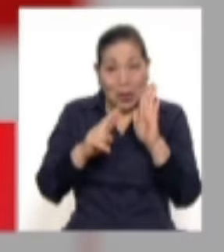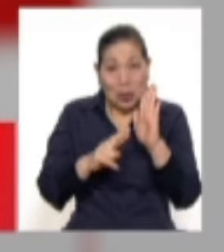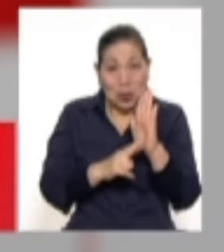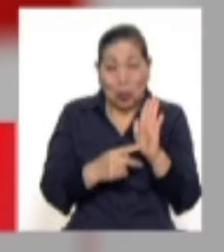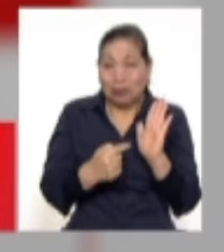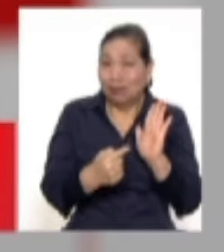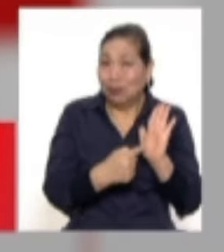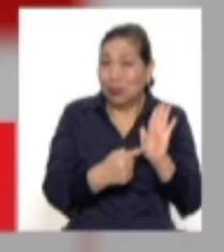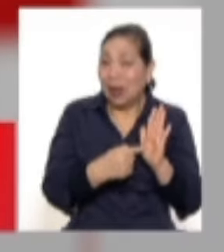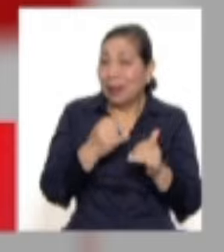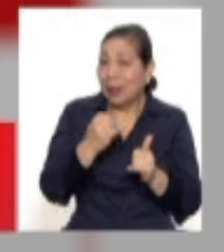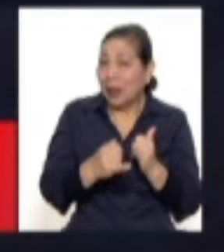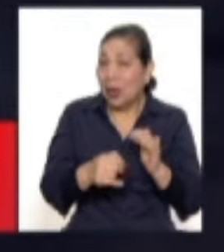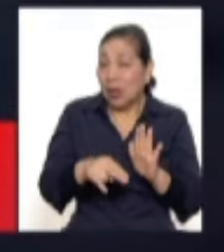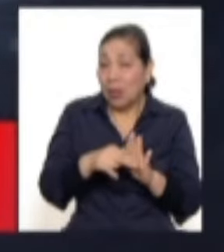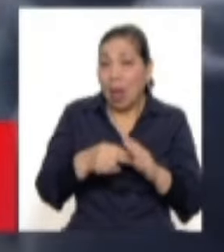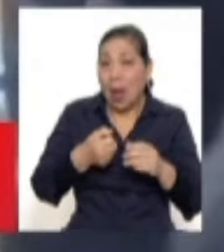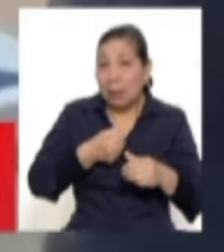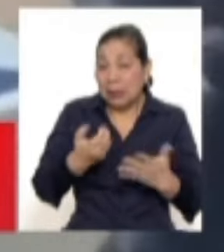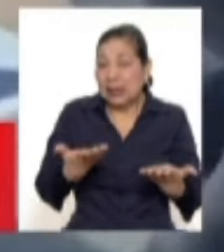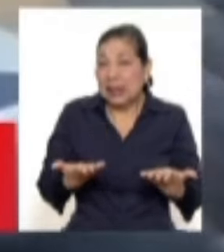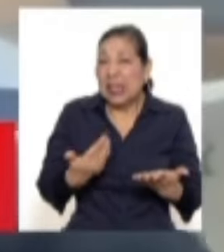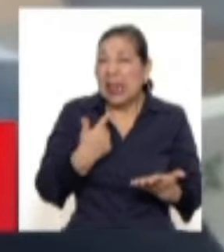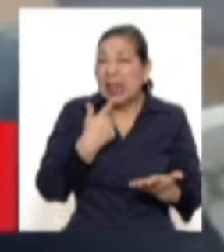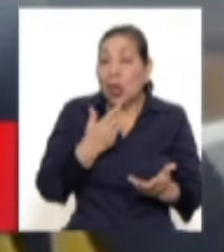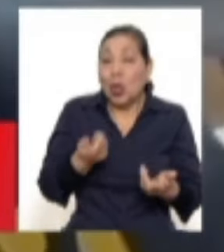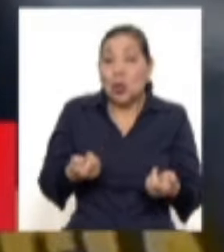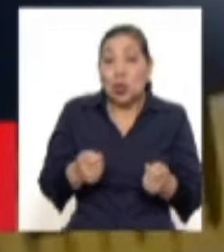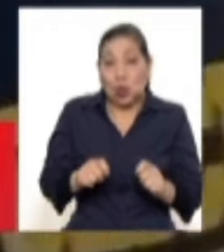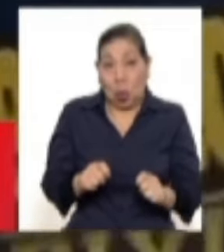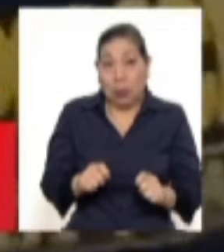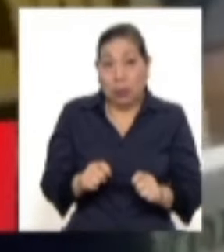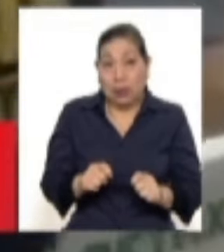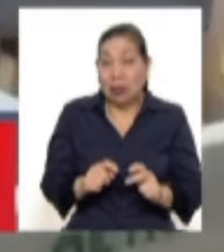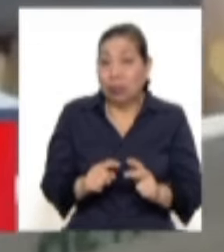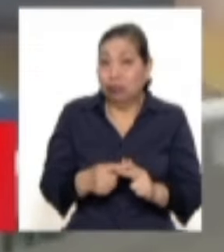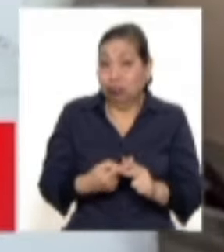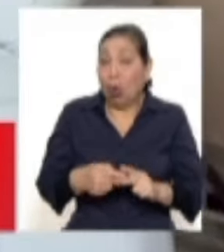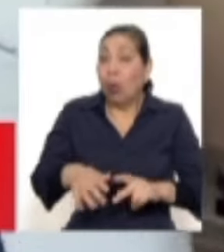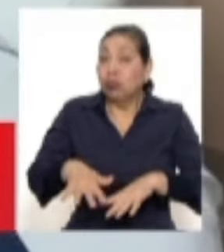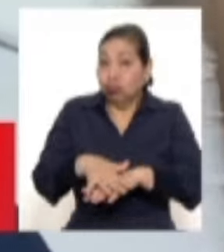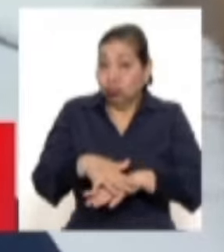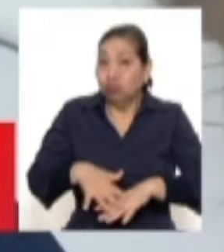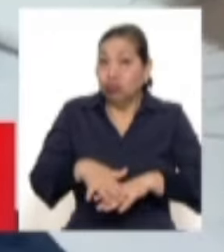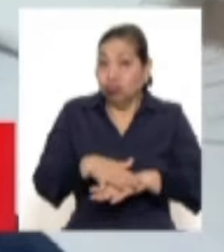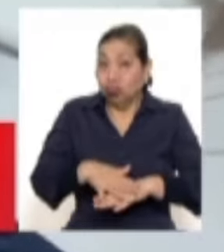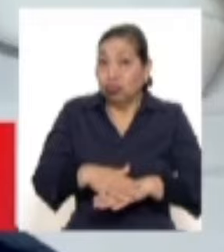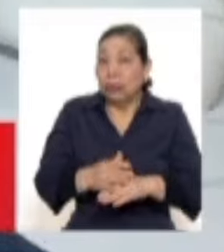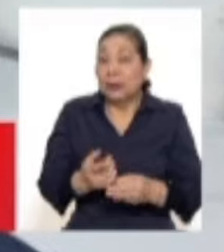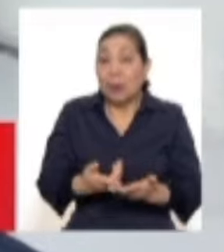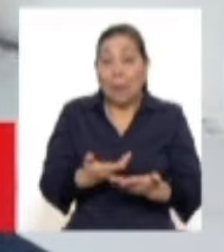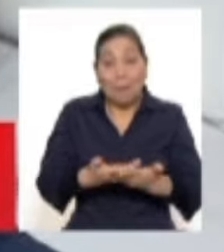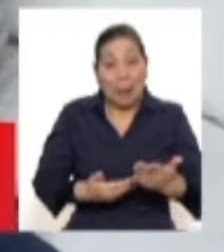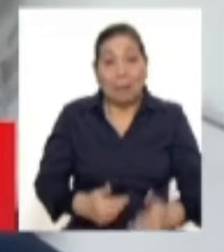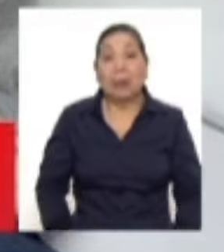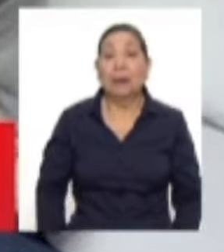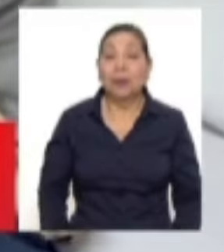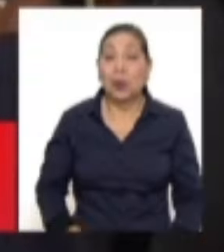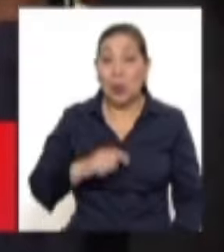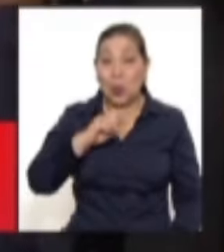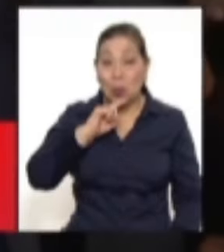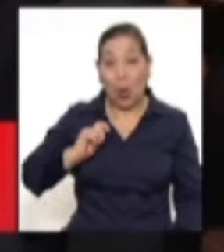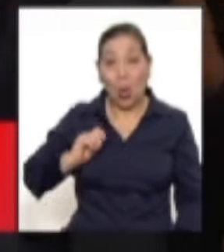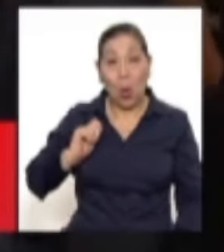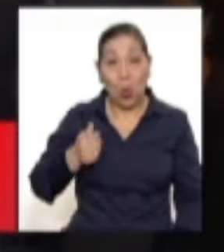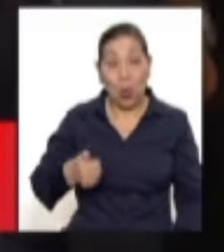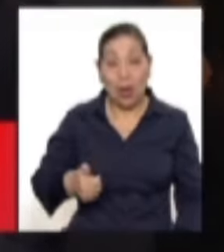final. Concluye la nota de prensa que da cuenta de la suspensión y del inicio del procedimiento administrativo. La jueza